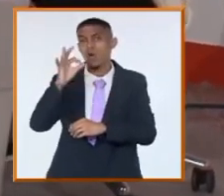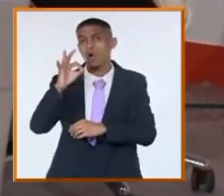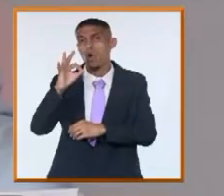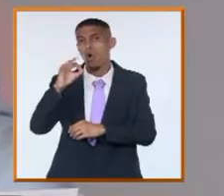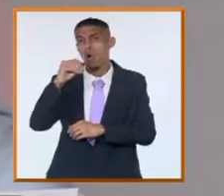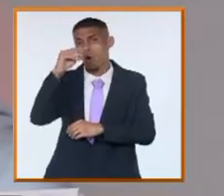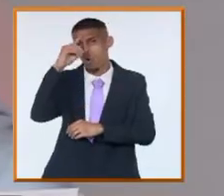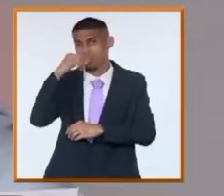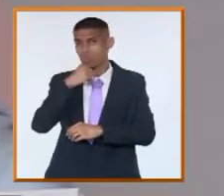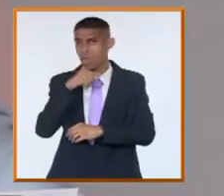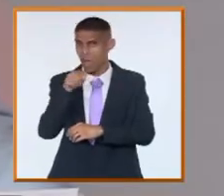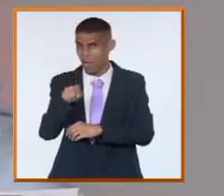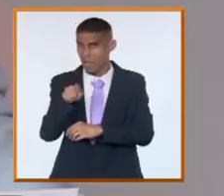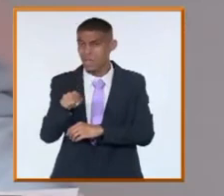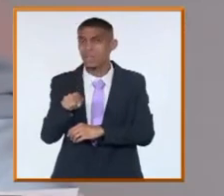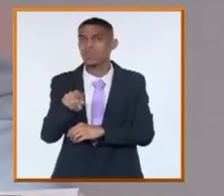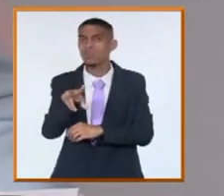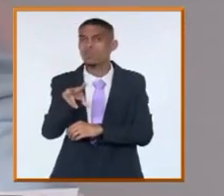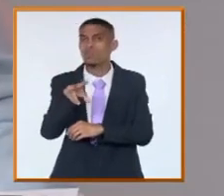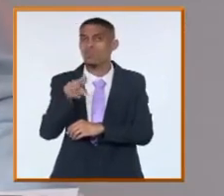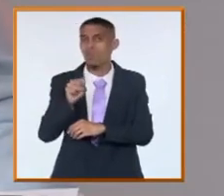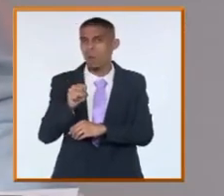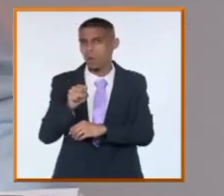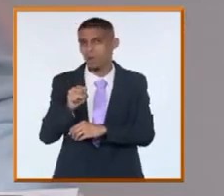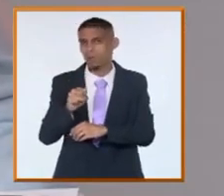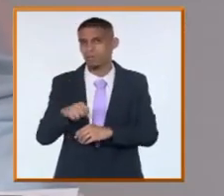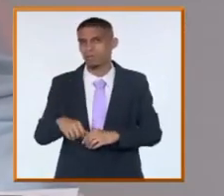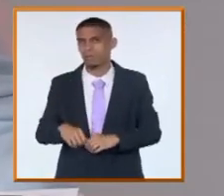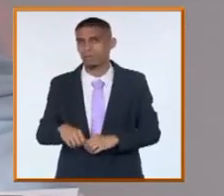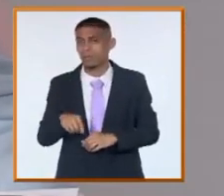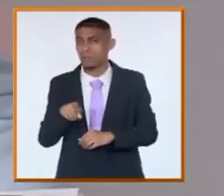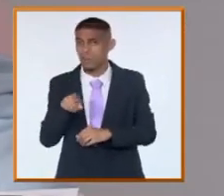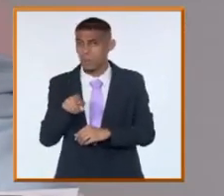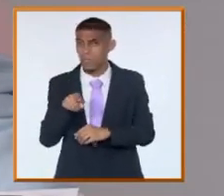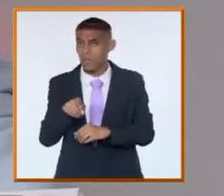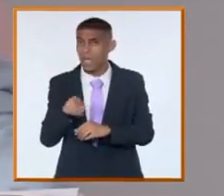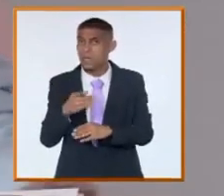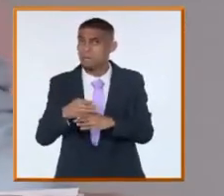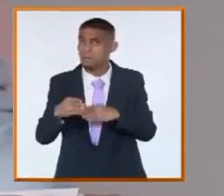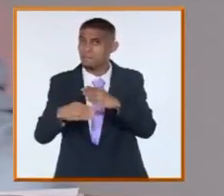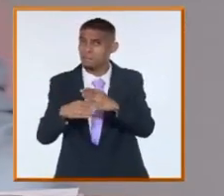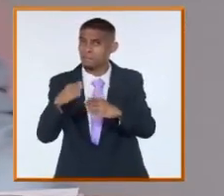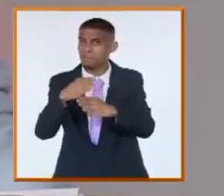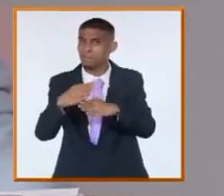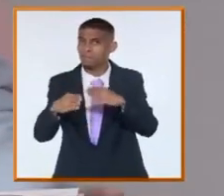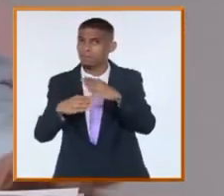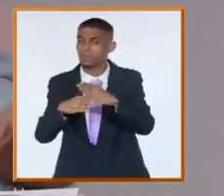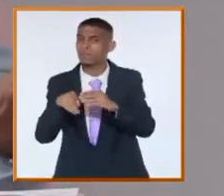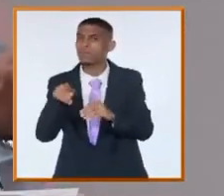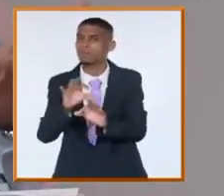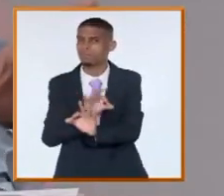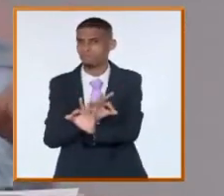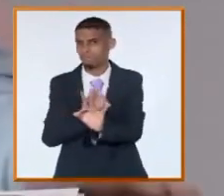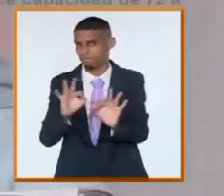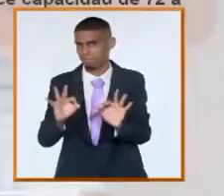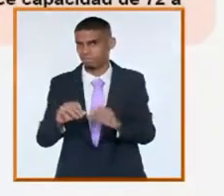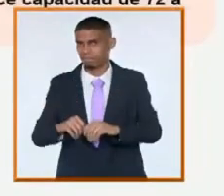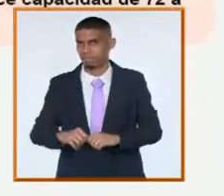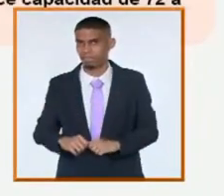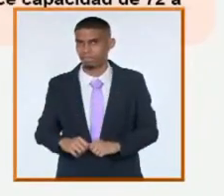nueva nuevos moldes de muebles sanitarios ya la calidad de muebles sanitario que estamos ejecutando hoy es una calidad